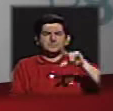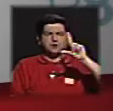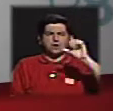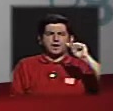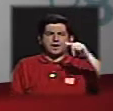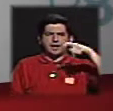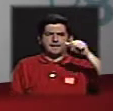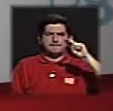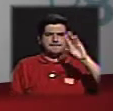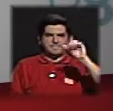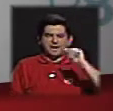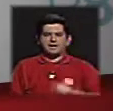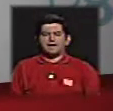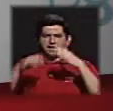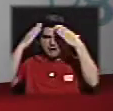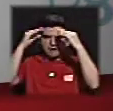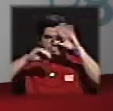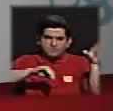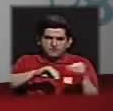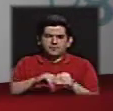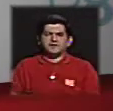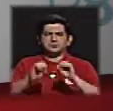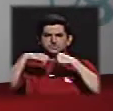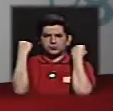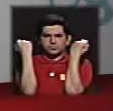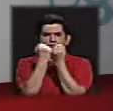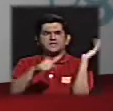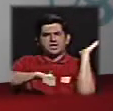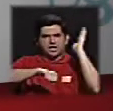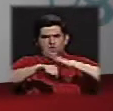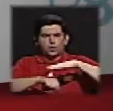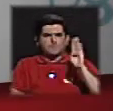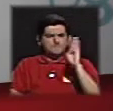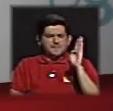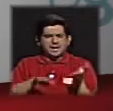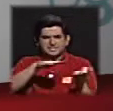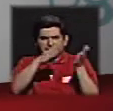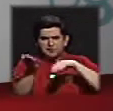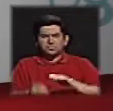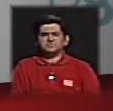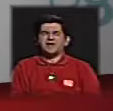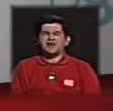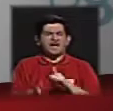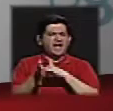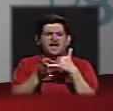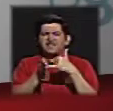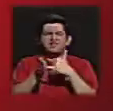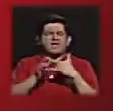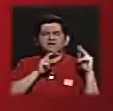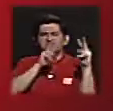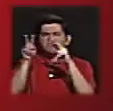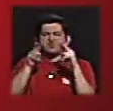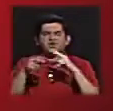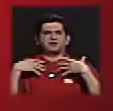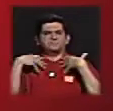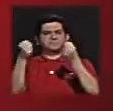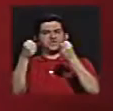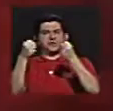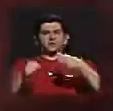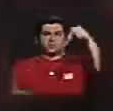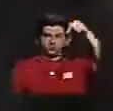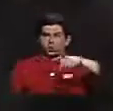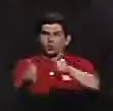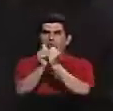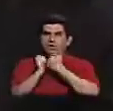una información adicional, los sindicatos culpan por bacteria mortal a débil vigilancia sanitaria. Hoy